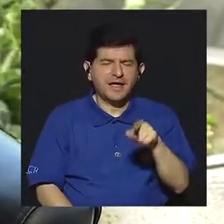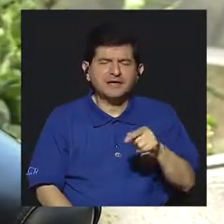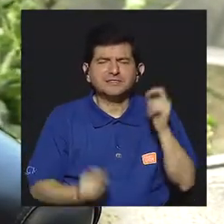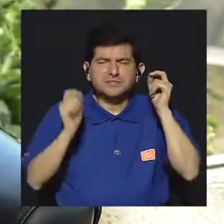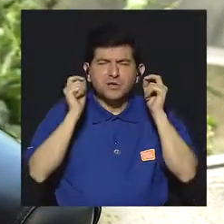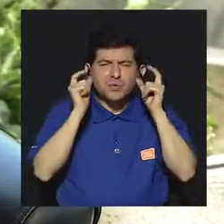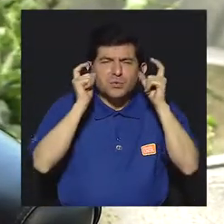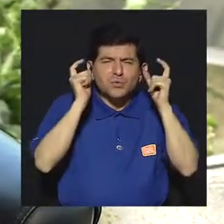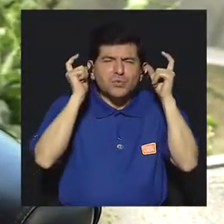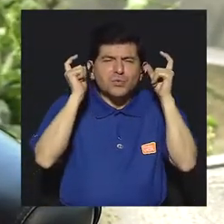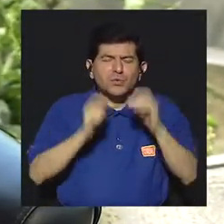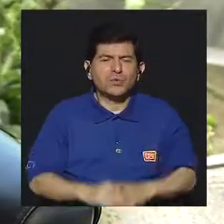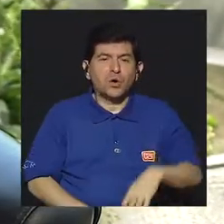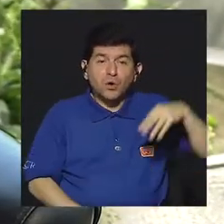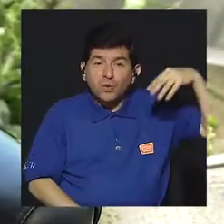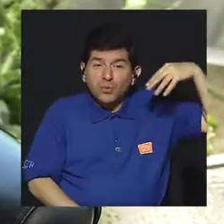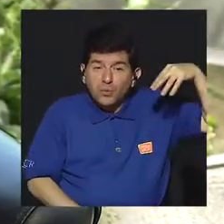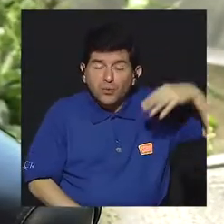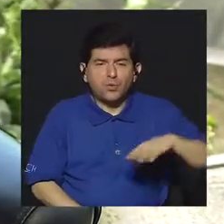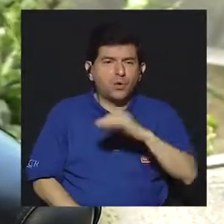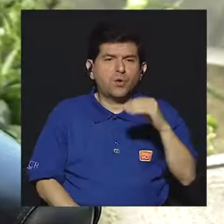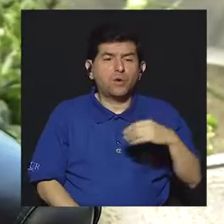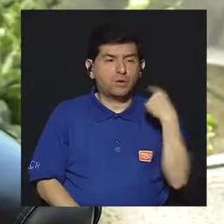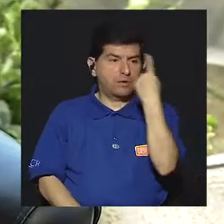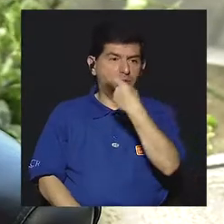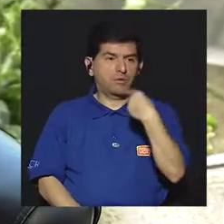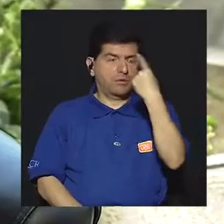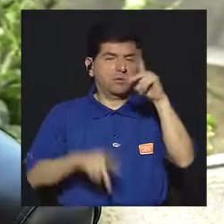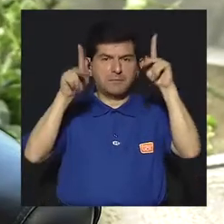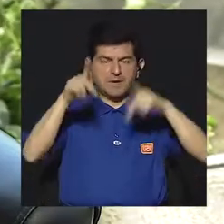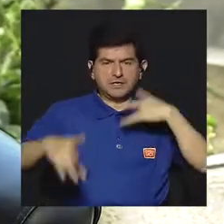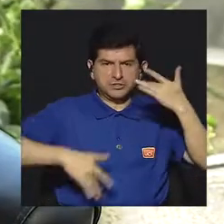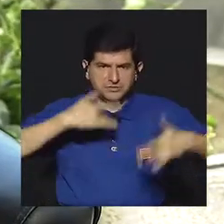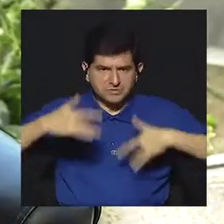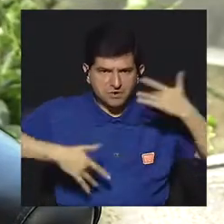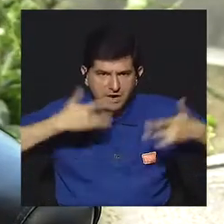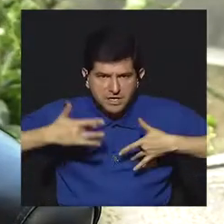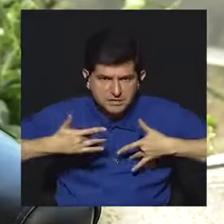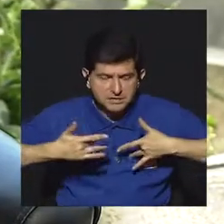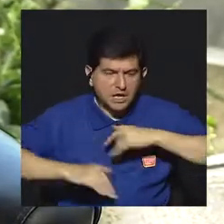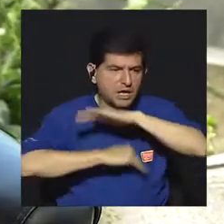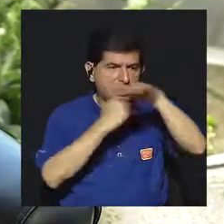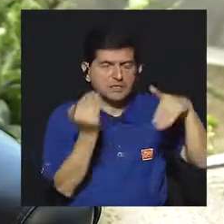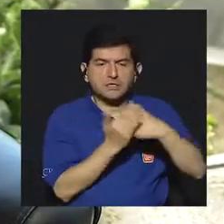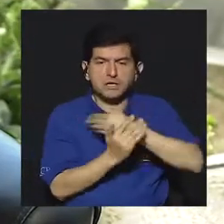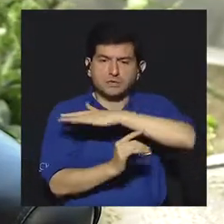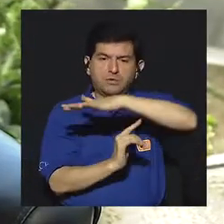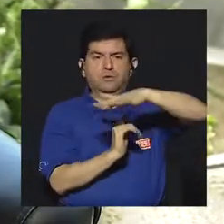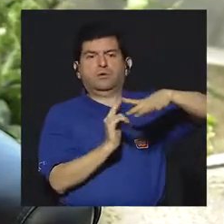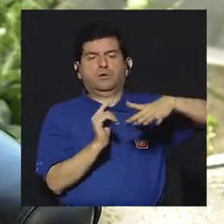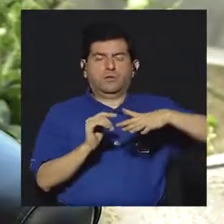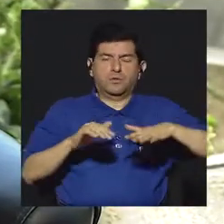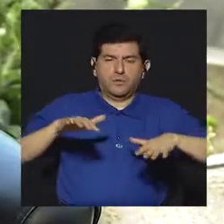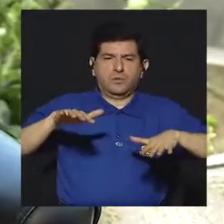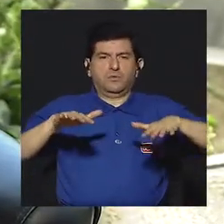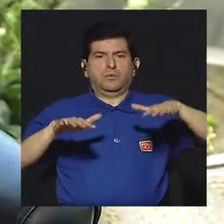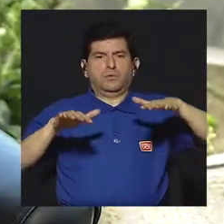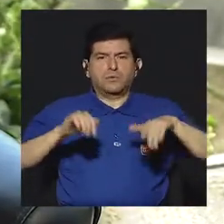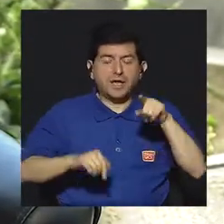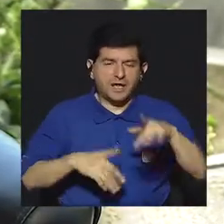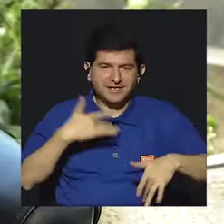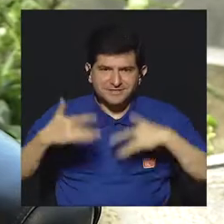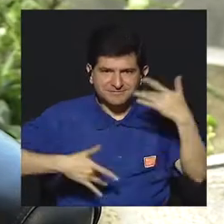esos pitillos, esa sensación de pitillos, y tal vez si hay mareos y la persona siente inmediatamente que todo me da vuelta, además, esos